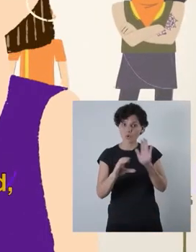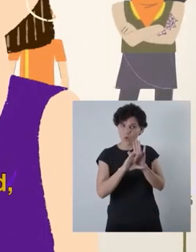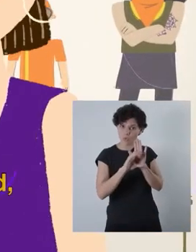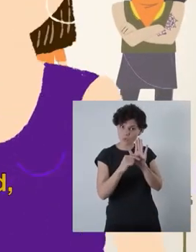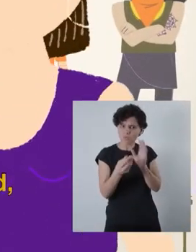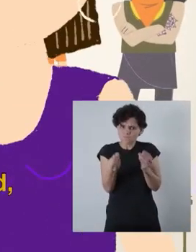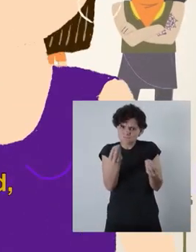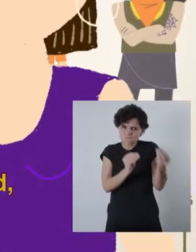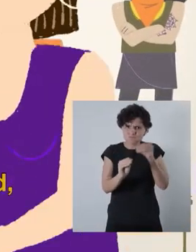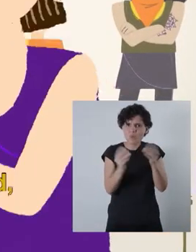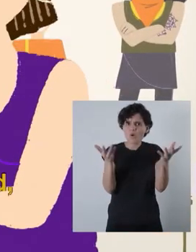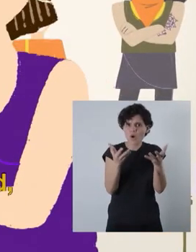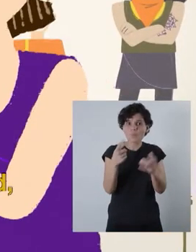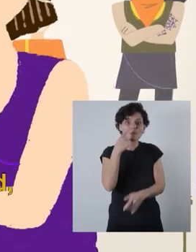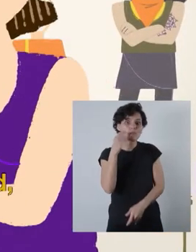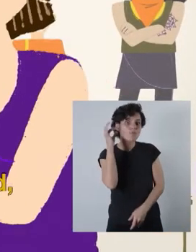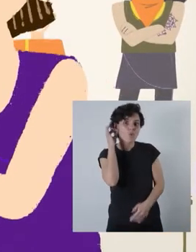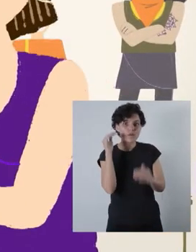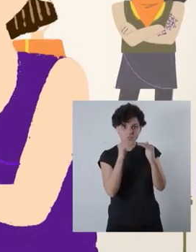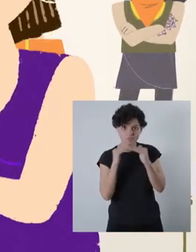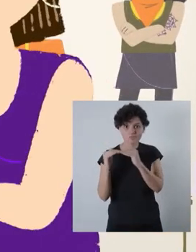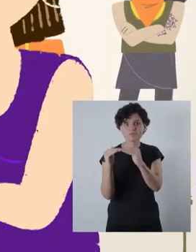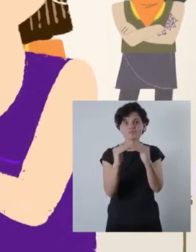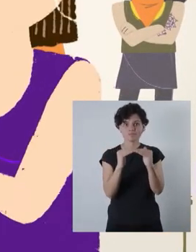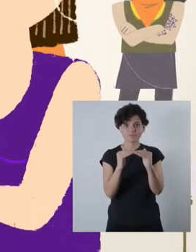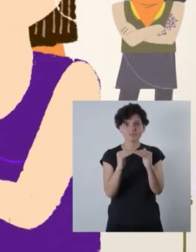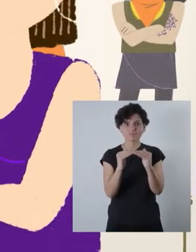Por una constitución escrita en paridad,